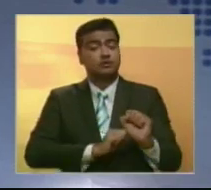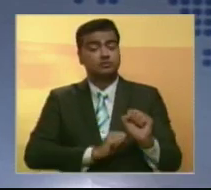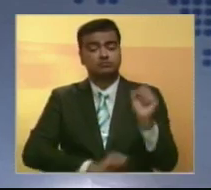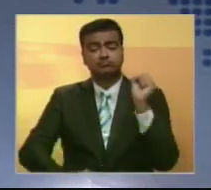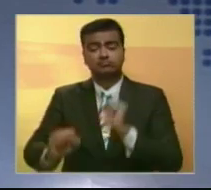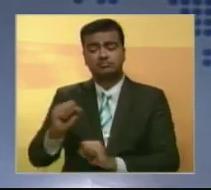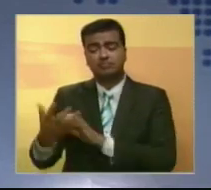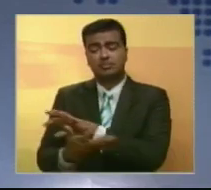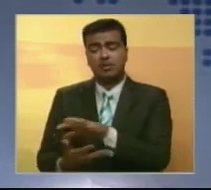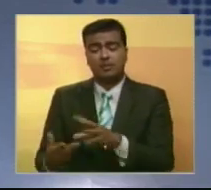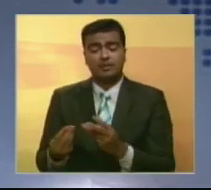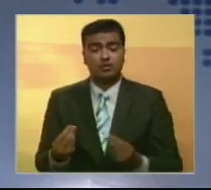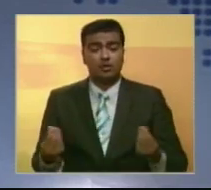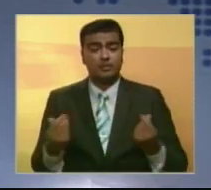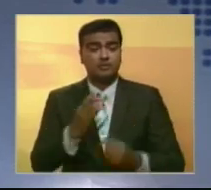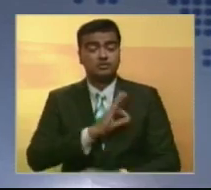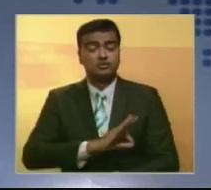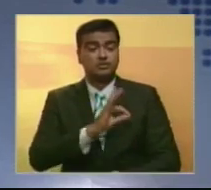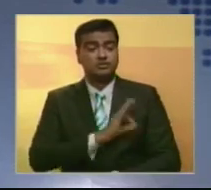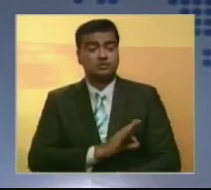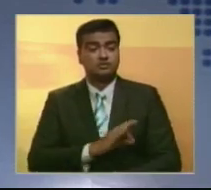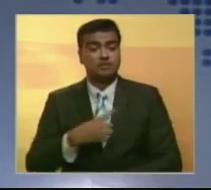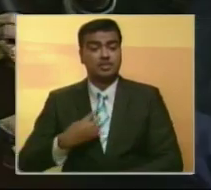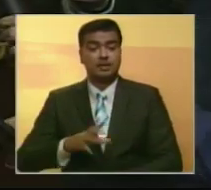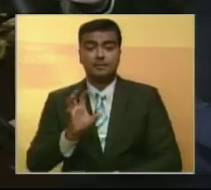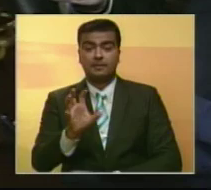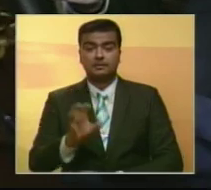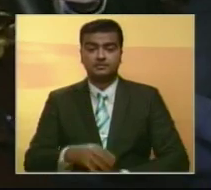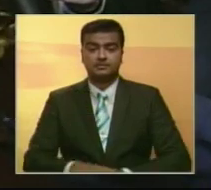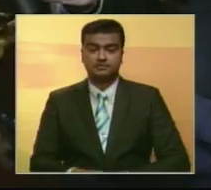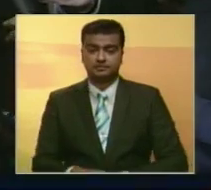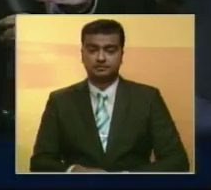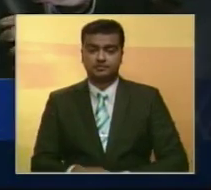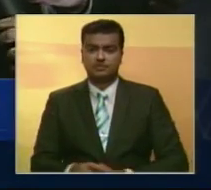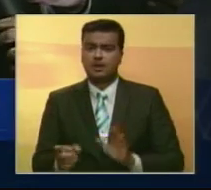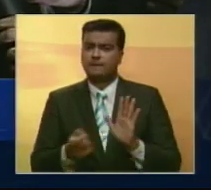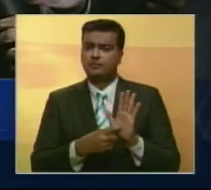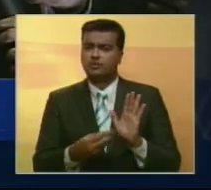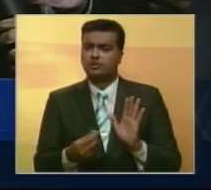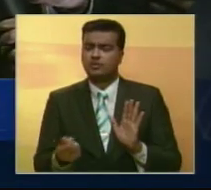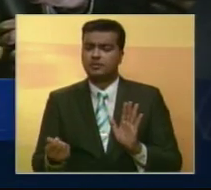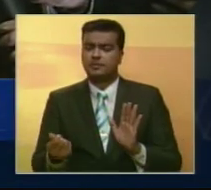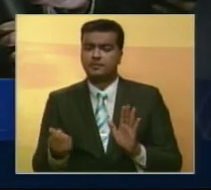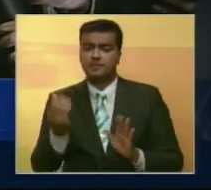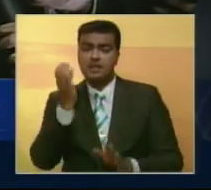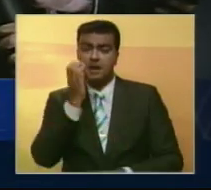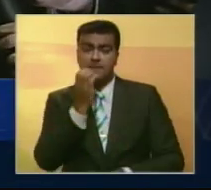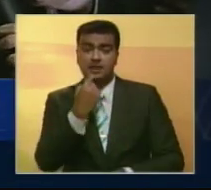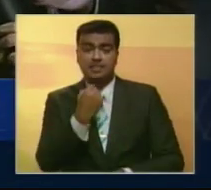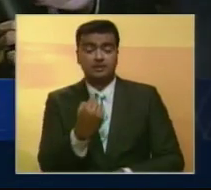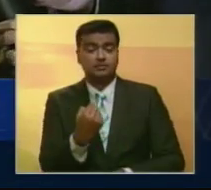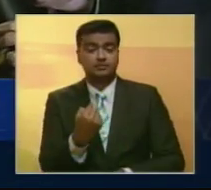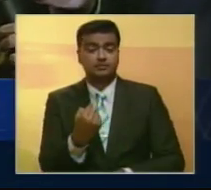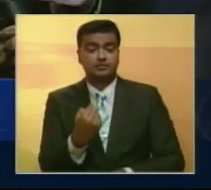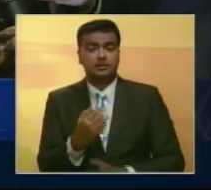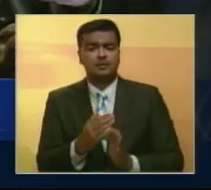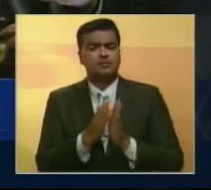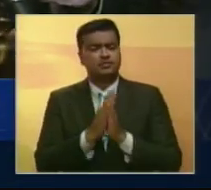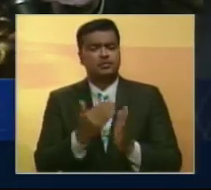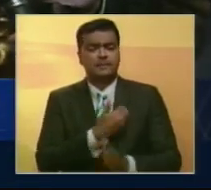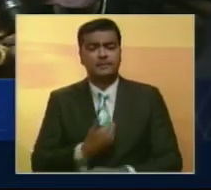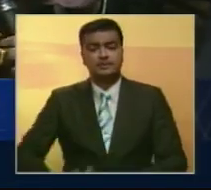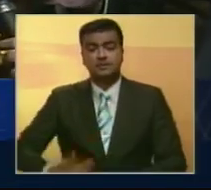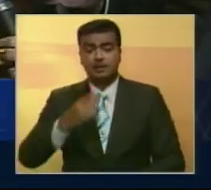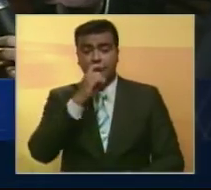la crisis económica y social que atraviesa el país. En cuanto al punto económico, Capriles le hizo un llamado al mandatario nacional para